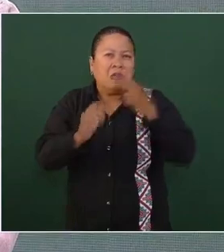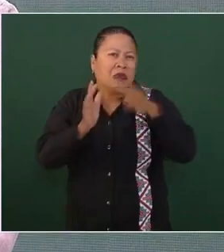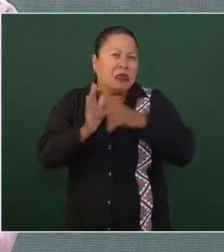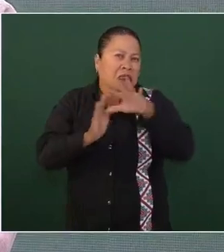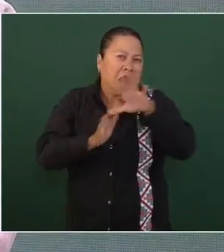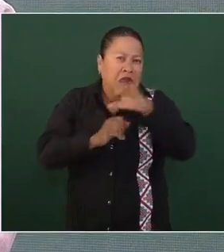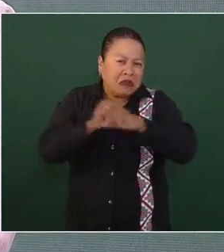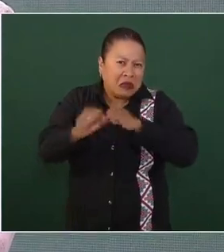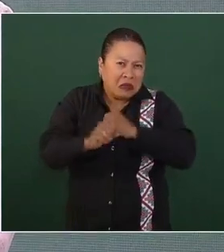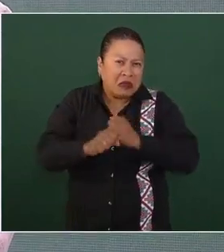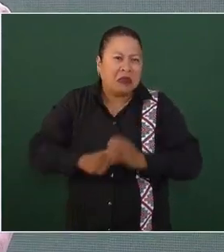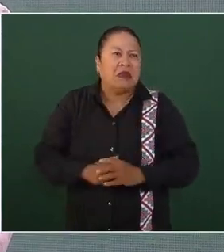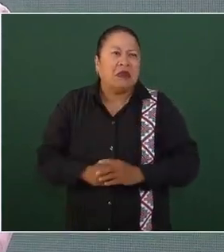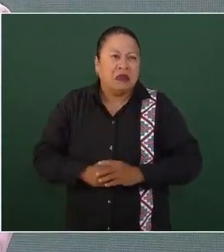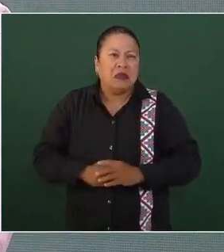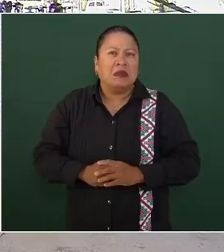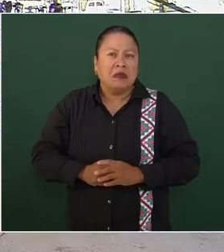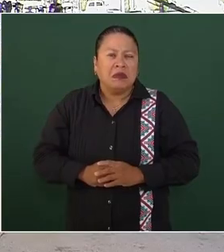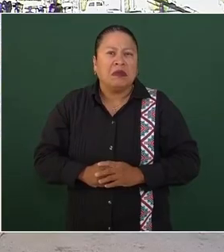años